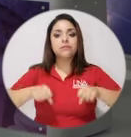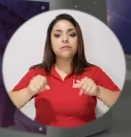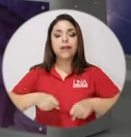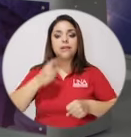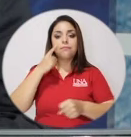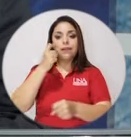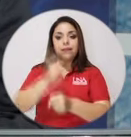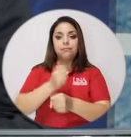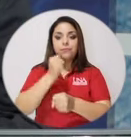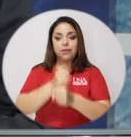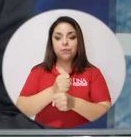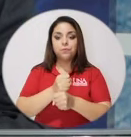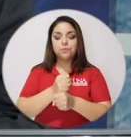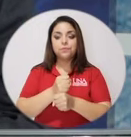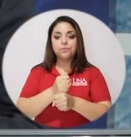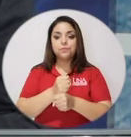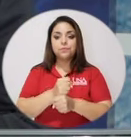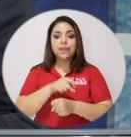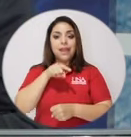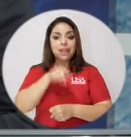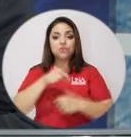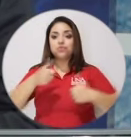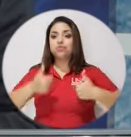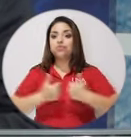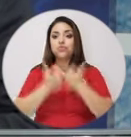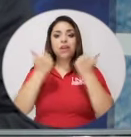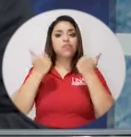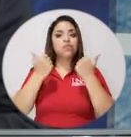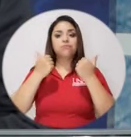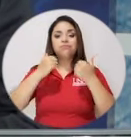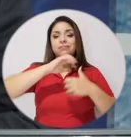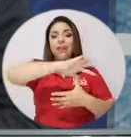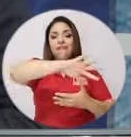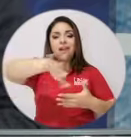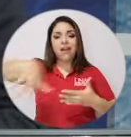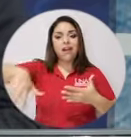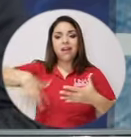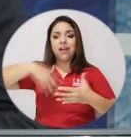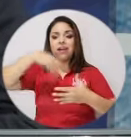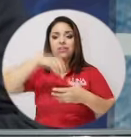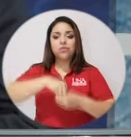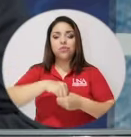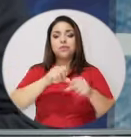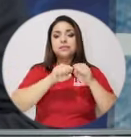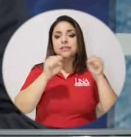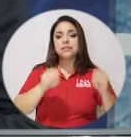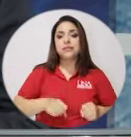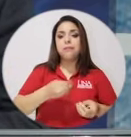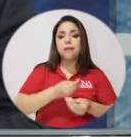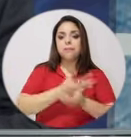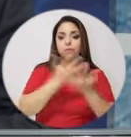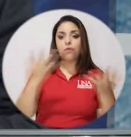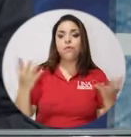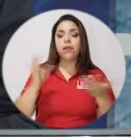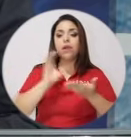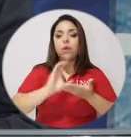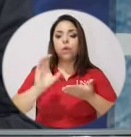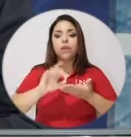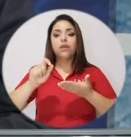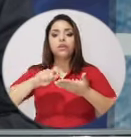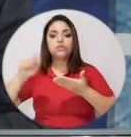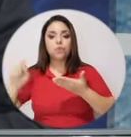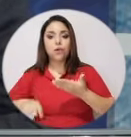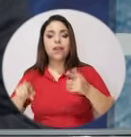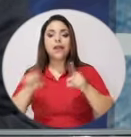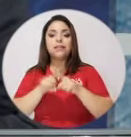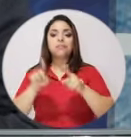posibilidades de empleo. Entonces allí es un reto que abarca a todos, al sistema público, primaria, secundaria, y al